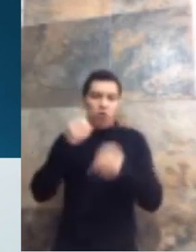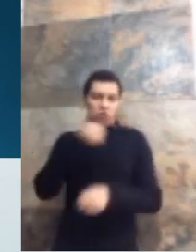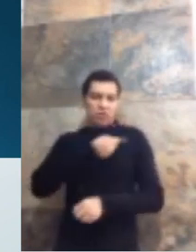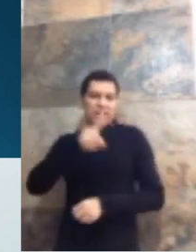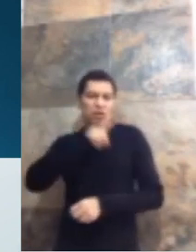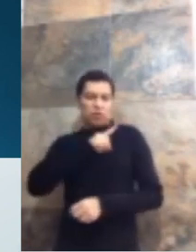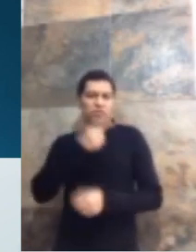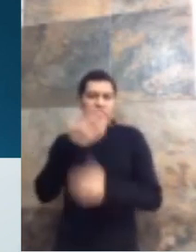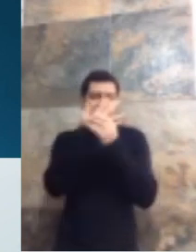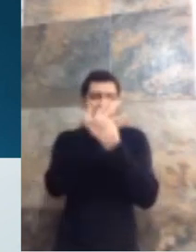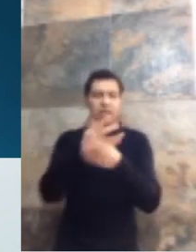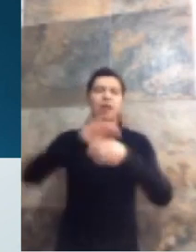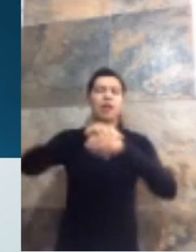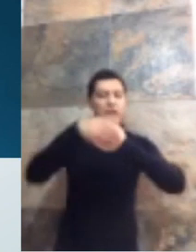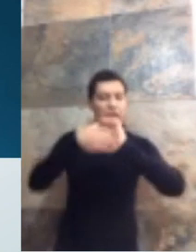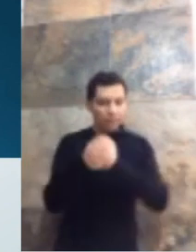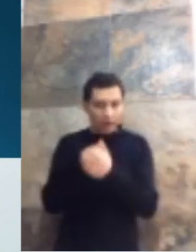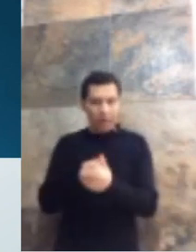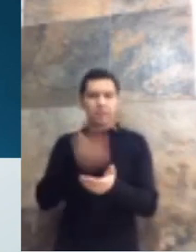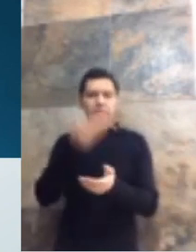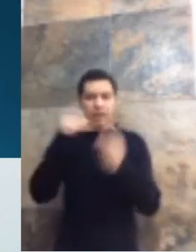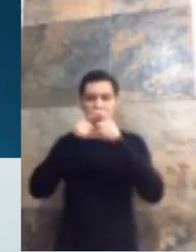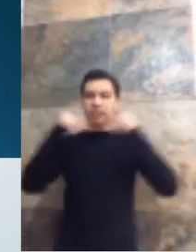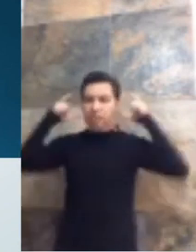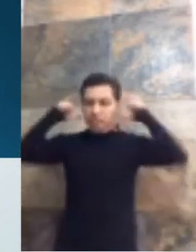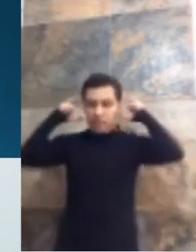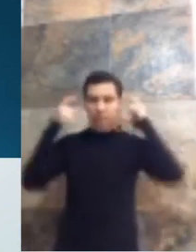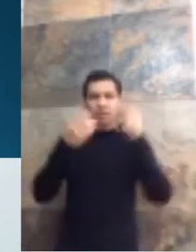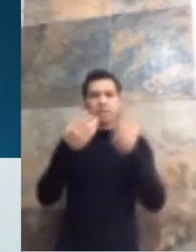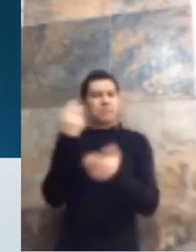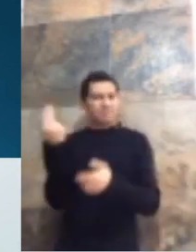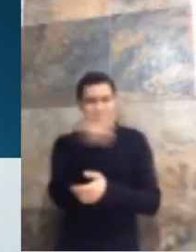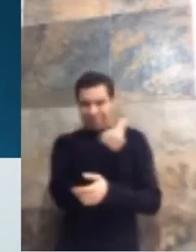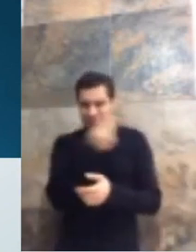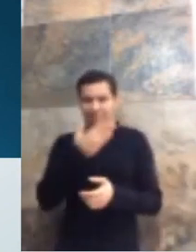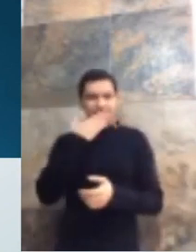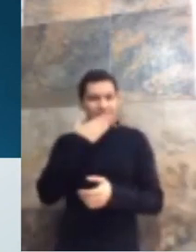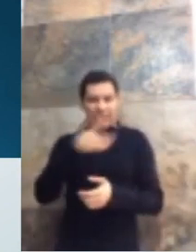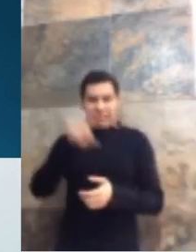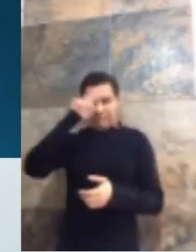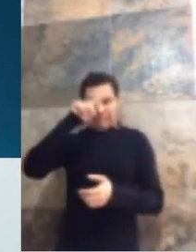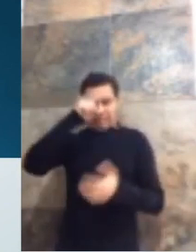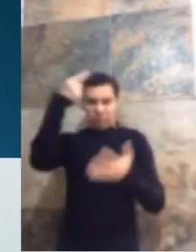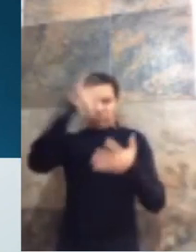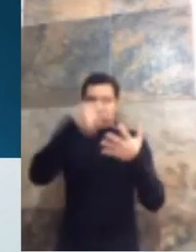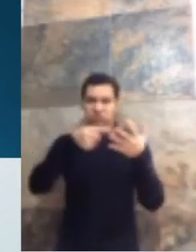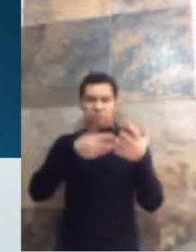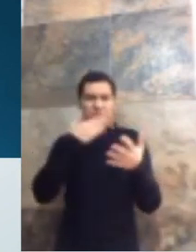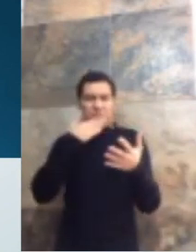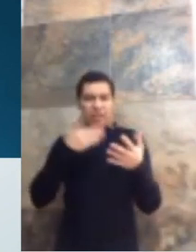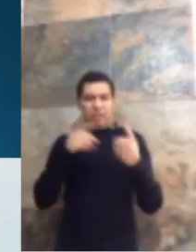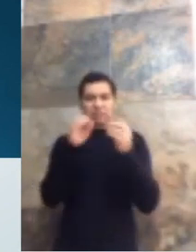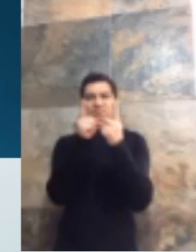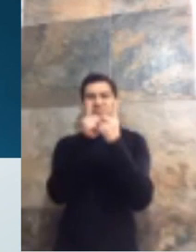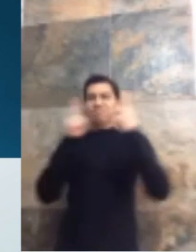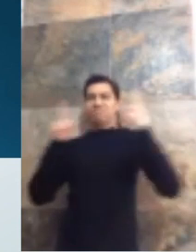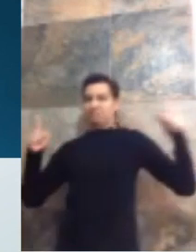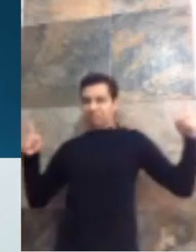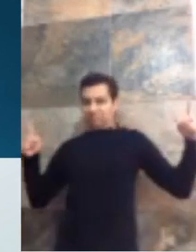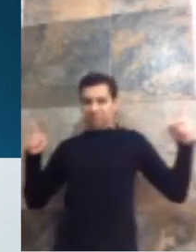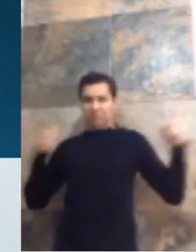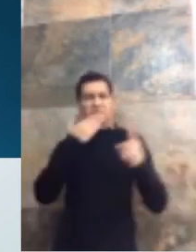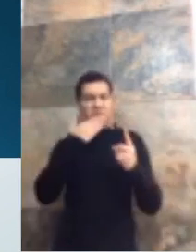cara, si sales ponte cubrebocas, fíjate lo que tocas cuando sales, no te acerques a las personas más de lo necesario,